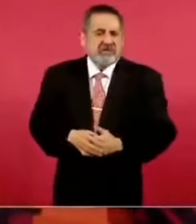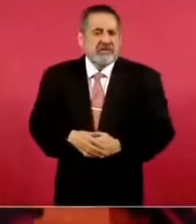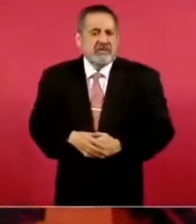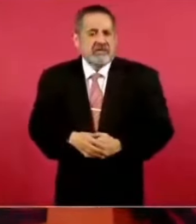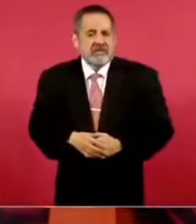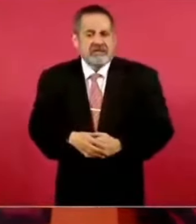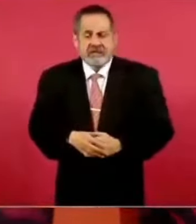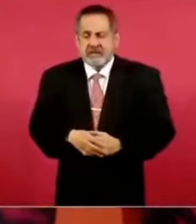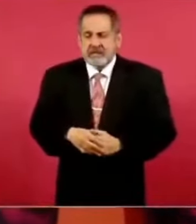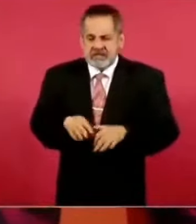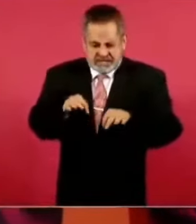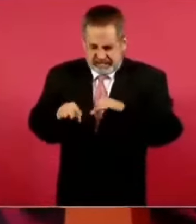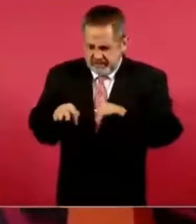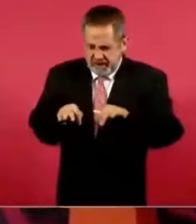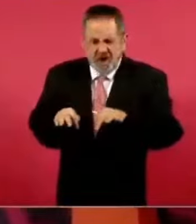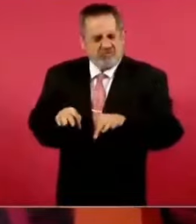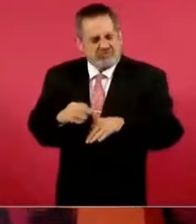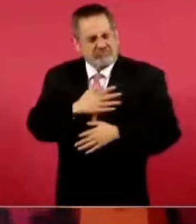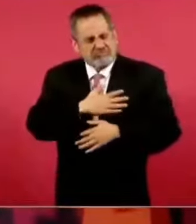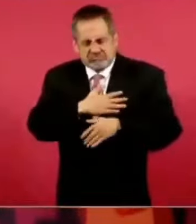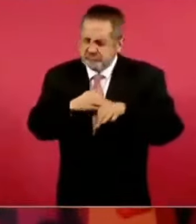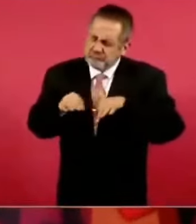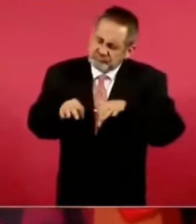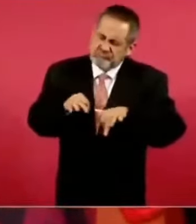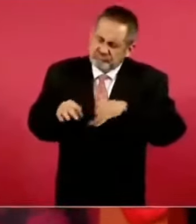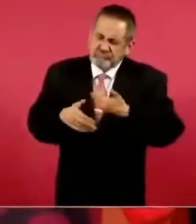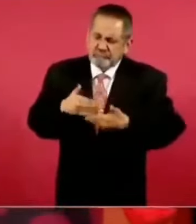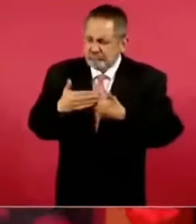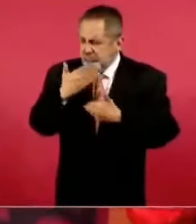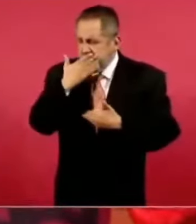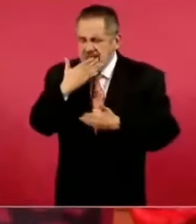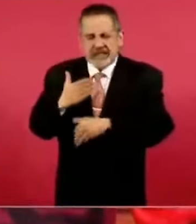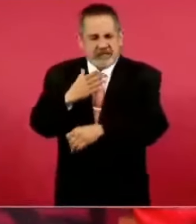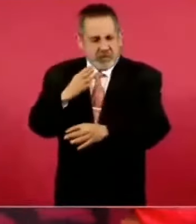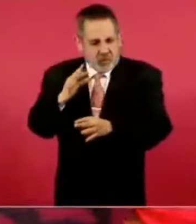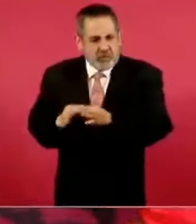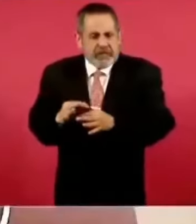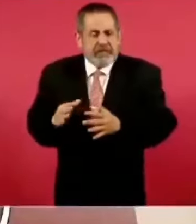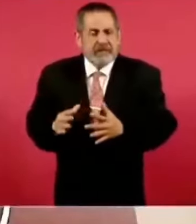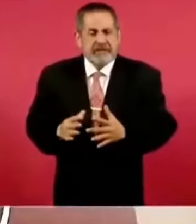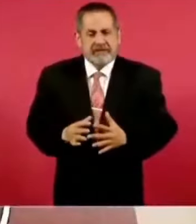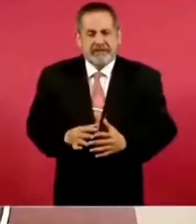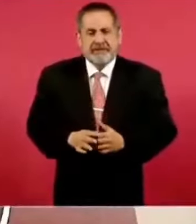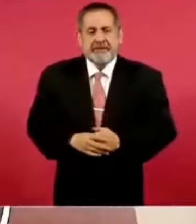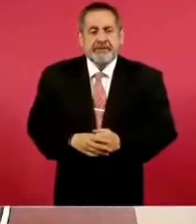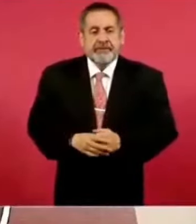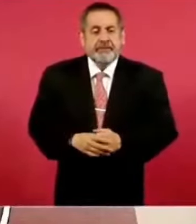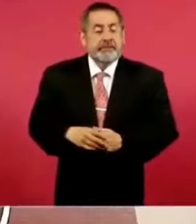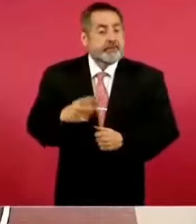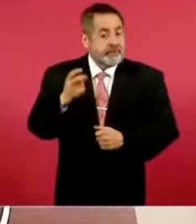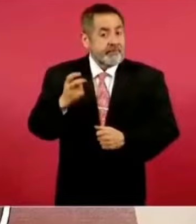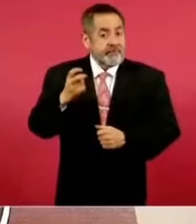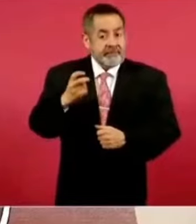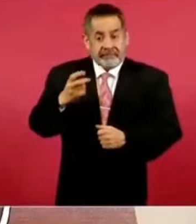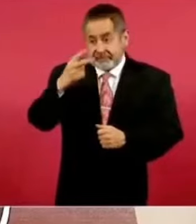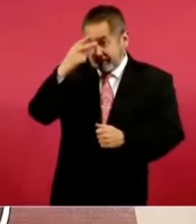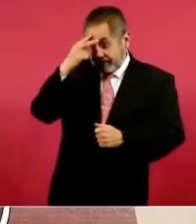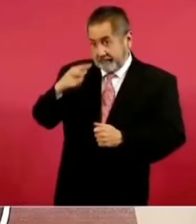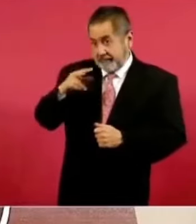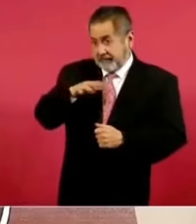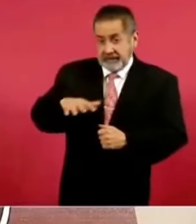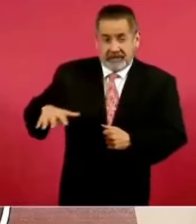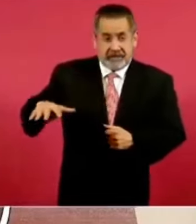de amor al trabajo. Por eso México es